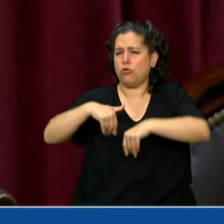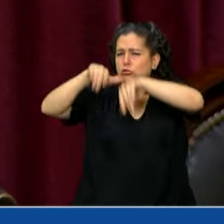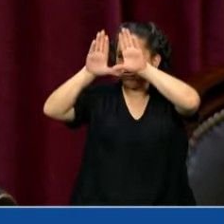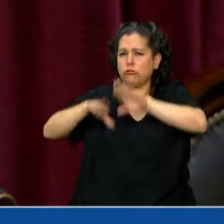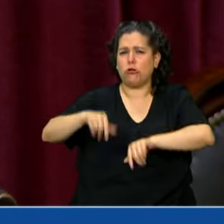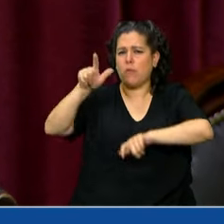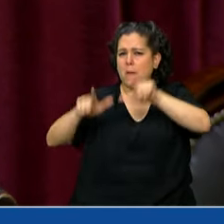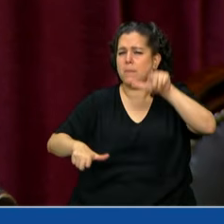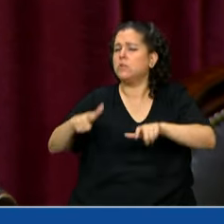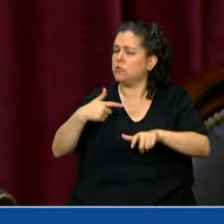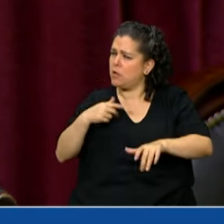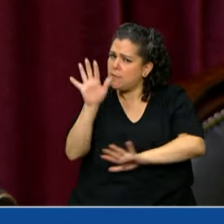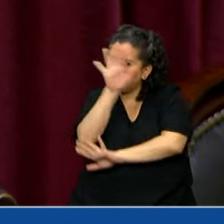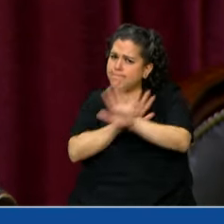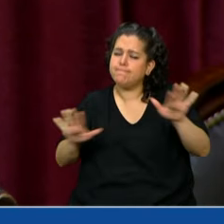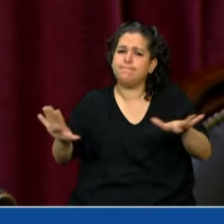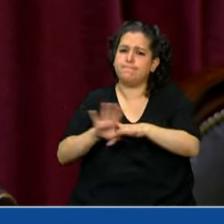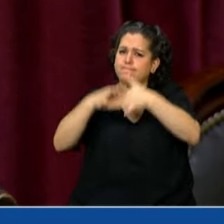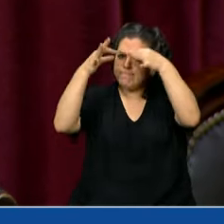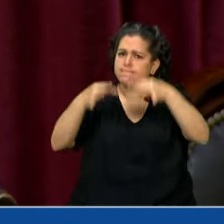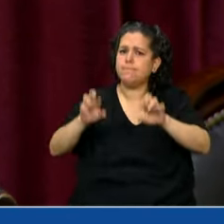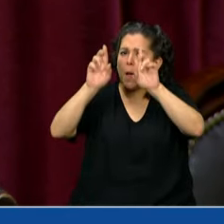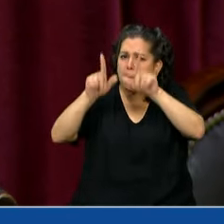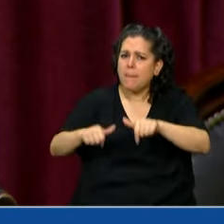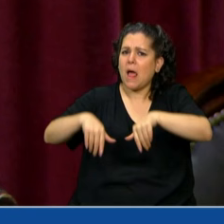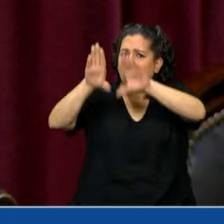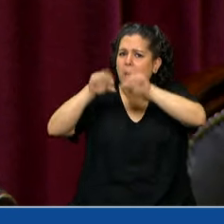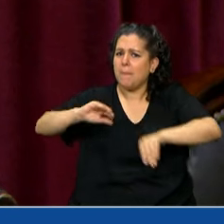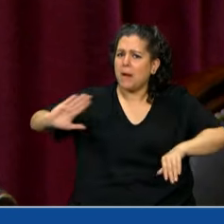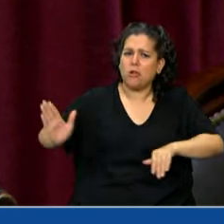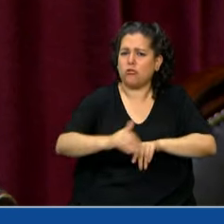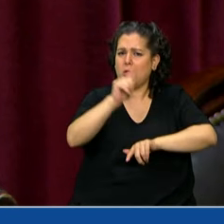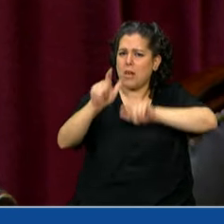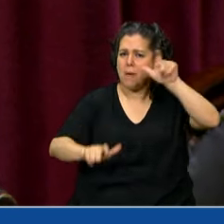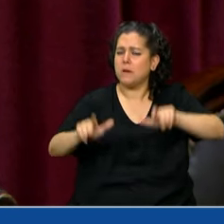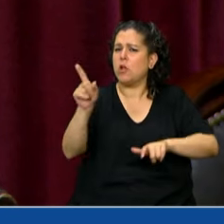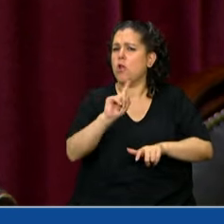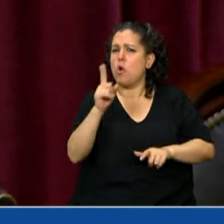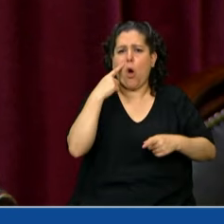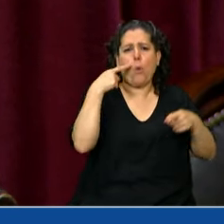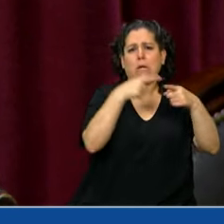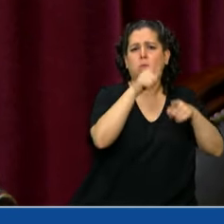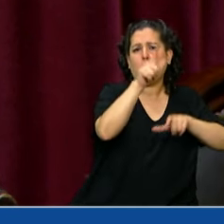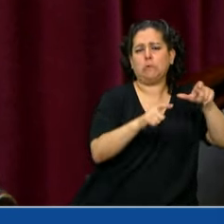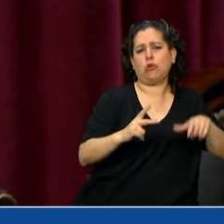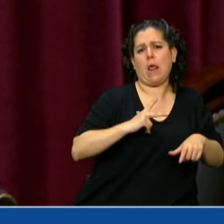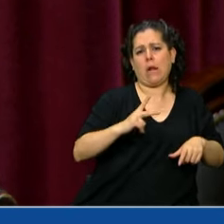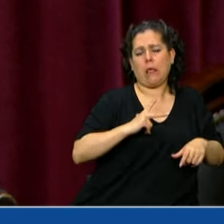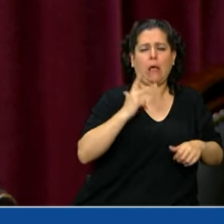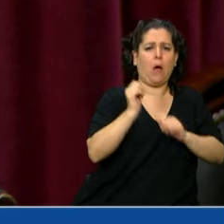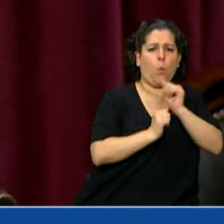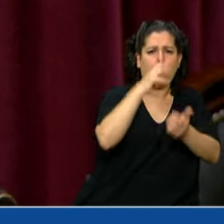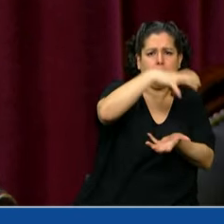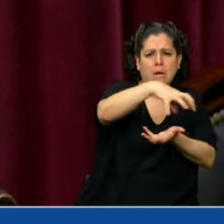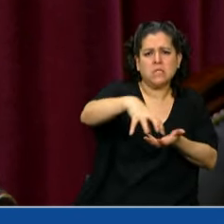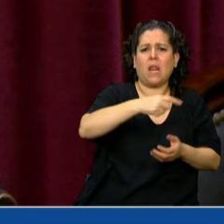una salida integral a favor de las grandes mayorías y no de un pequeño puñado de grandes capitalistas y empresarios para los que han venido gobernando y para los